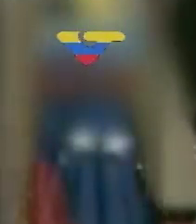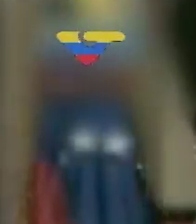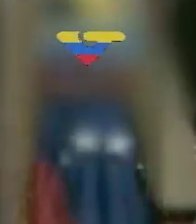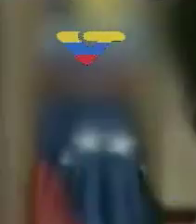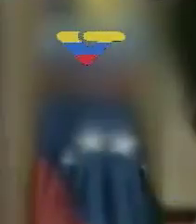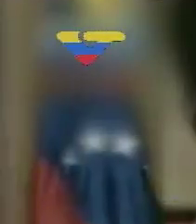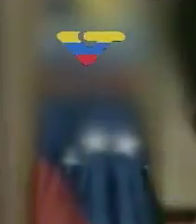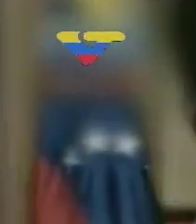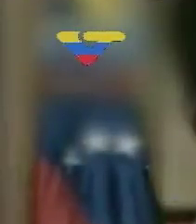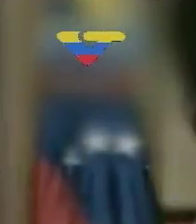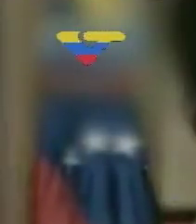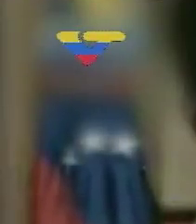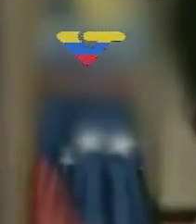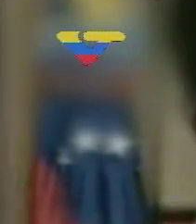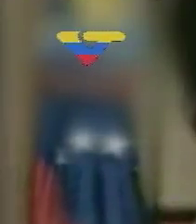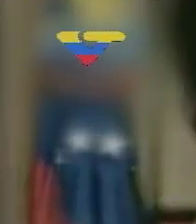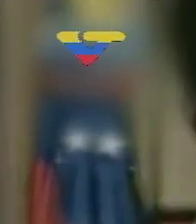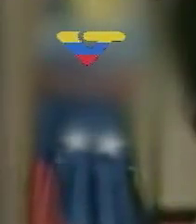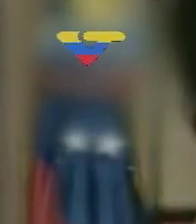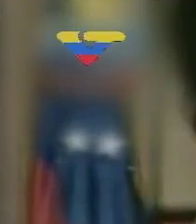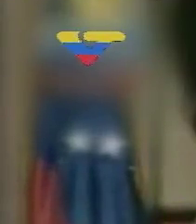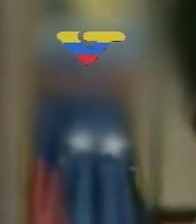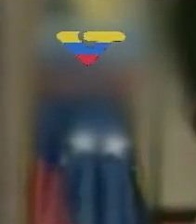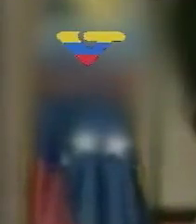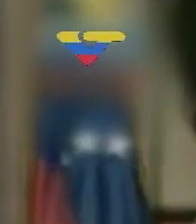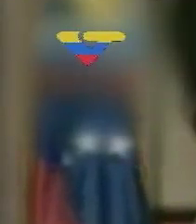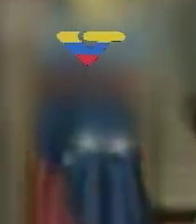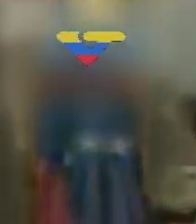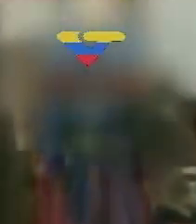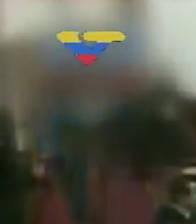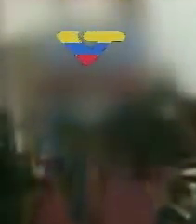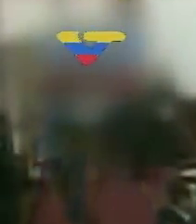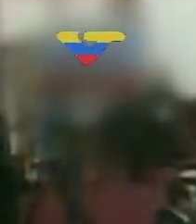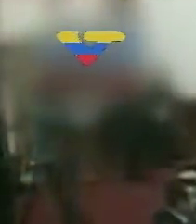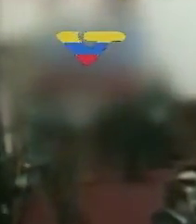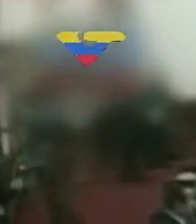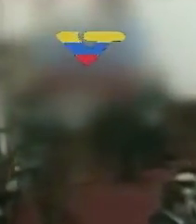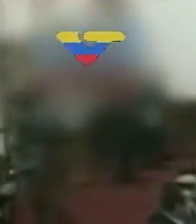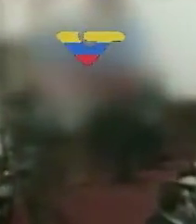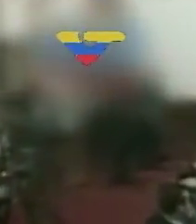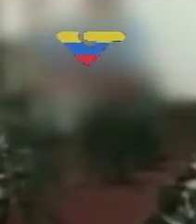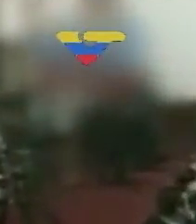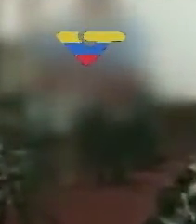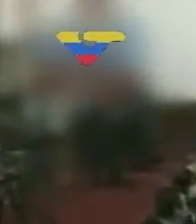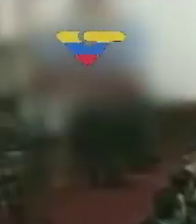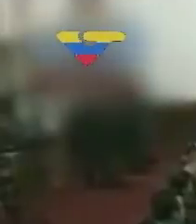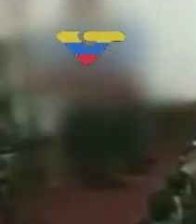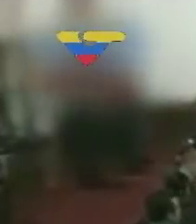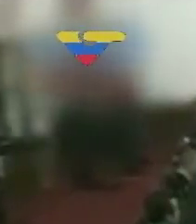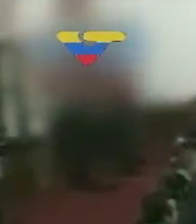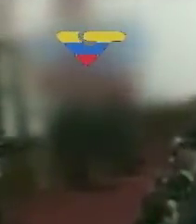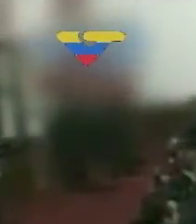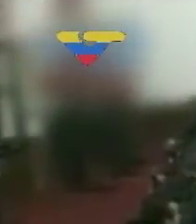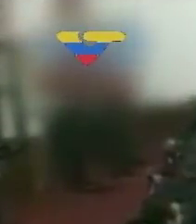de Venezuela. Juramentación por parte del comandante presidente Hugo Chávez.